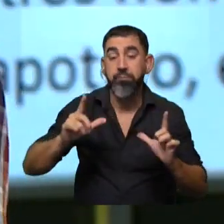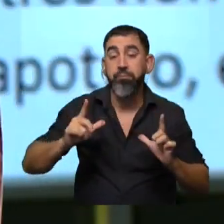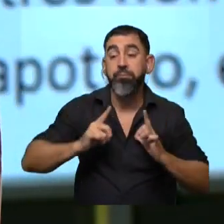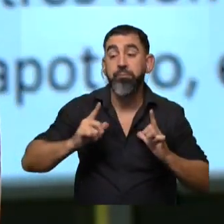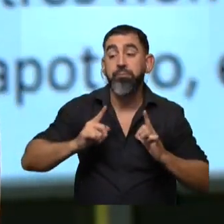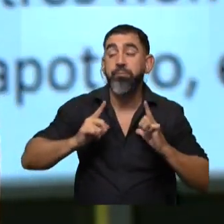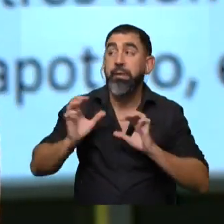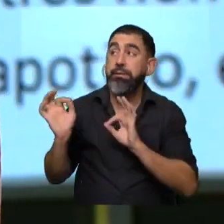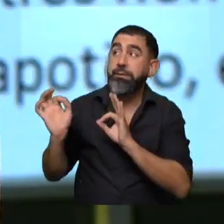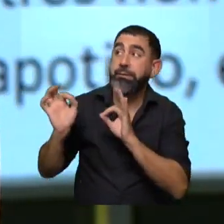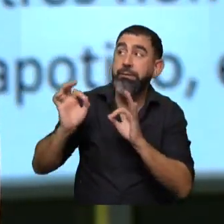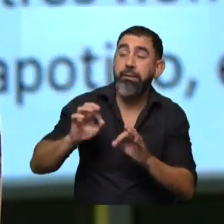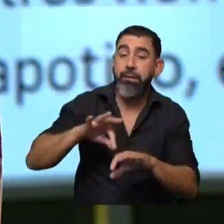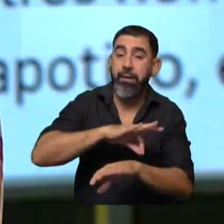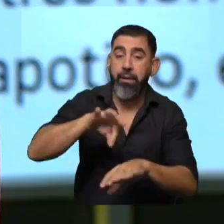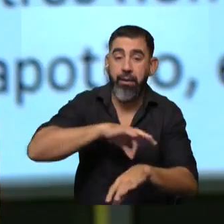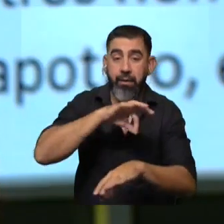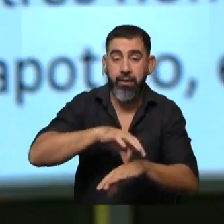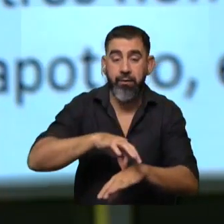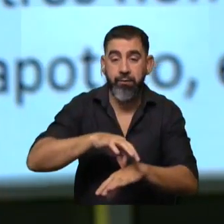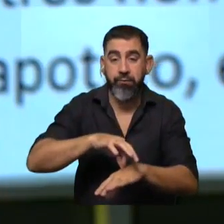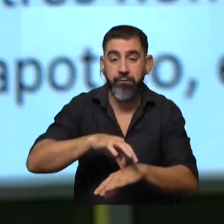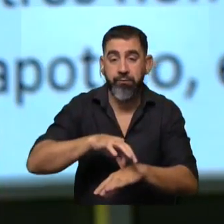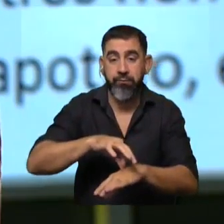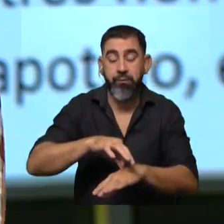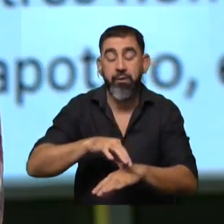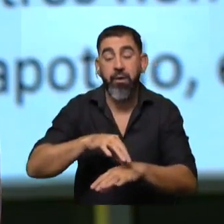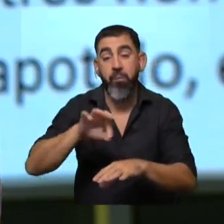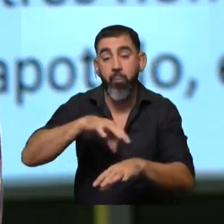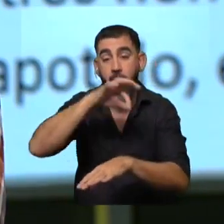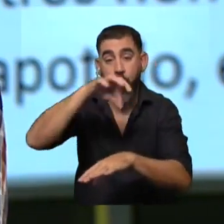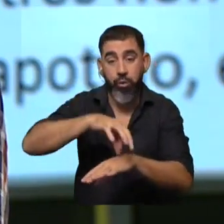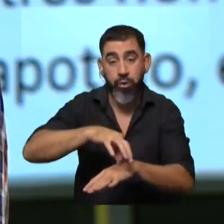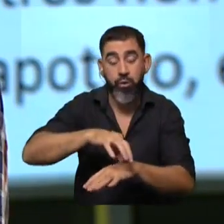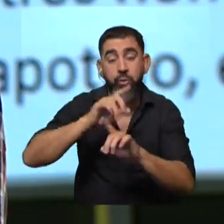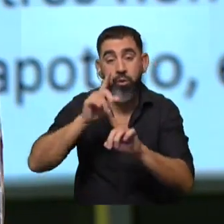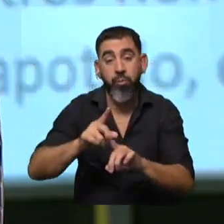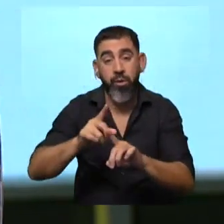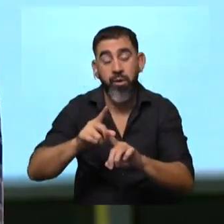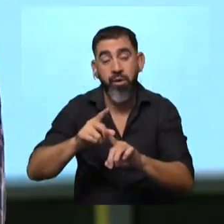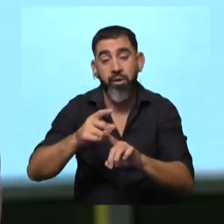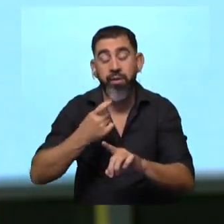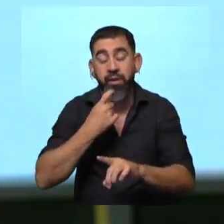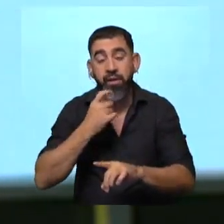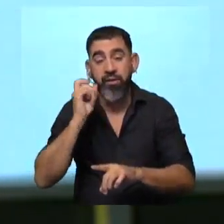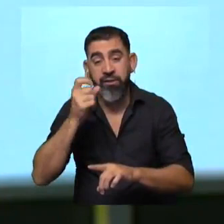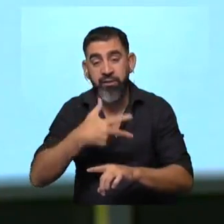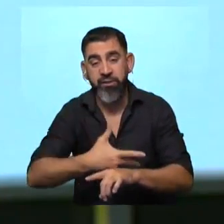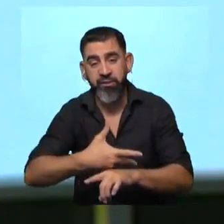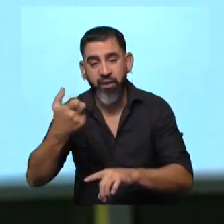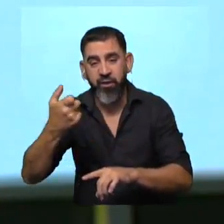decía, esperándolos. Y bueno, efectivamente, tanto en los vectores como en las extracciones que